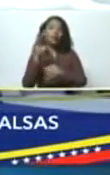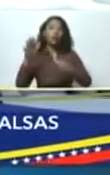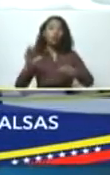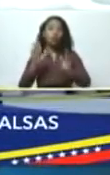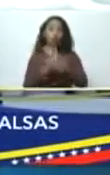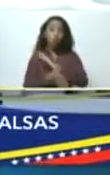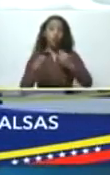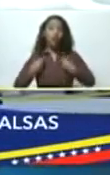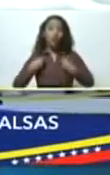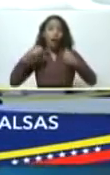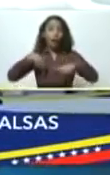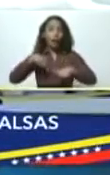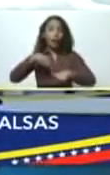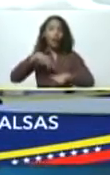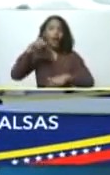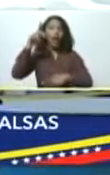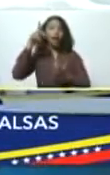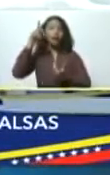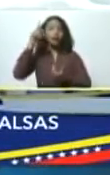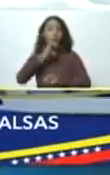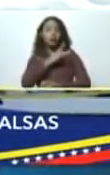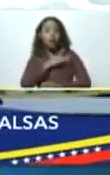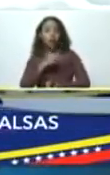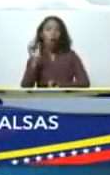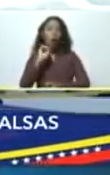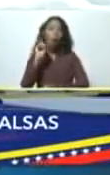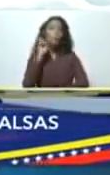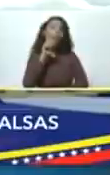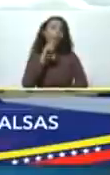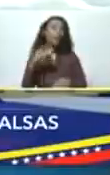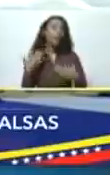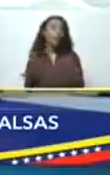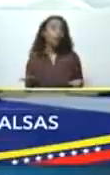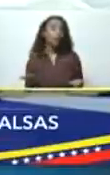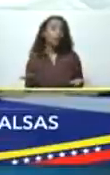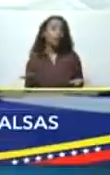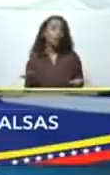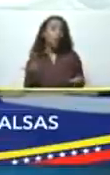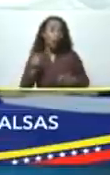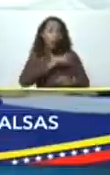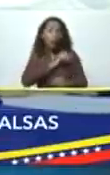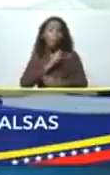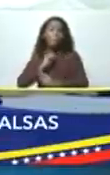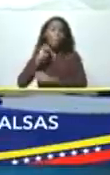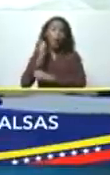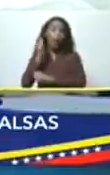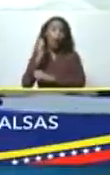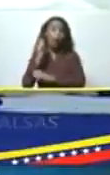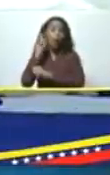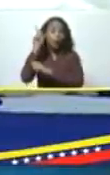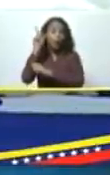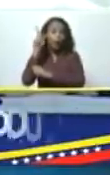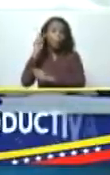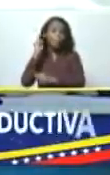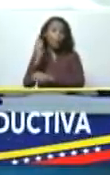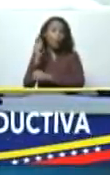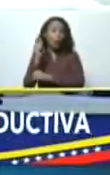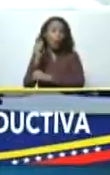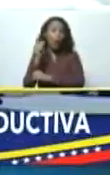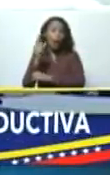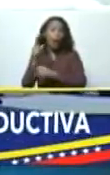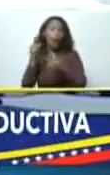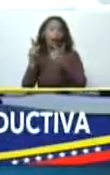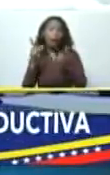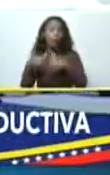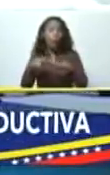en Lima, en Chile, en Bogotá, o miento, le están mandando plata para que paguen la